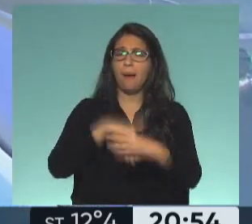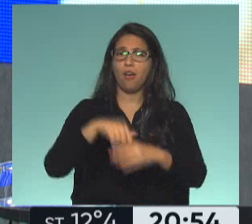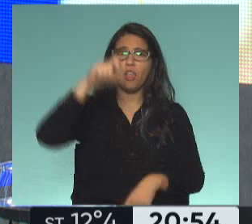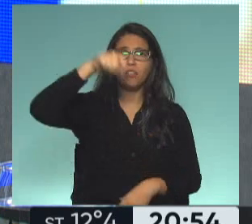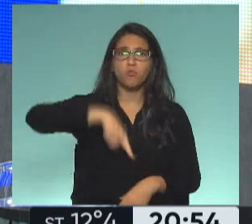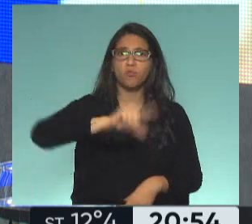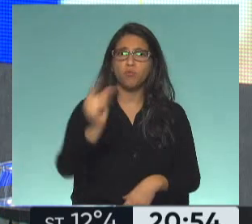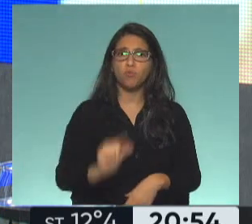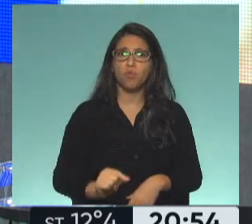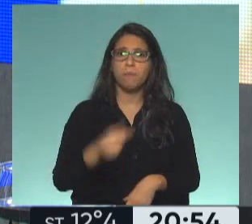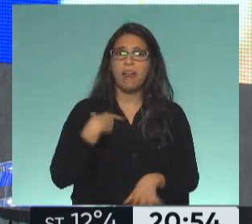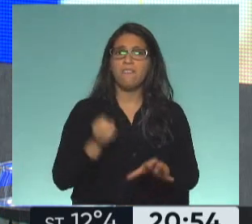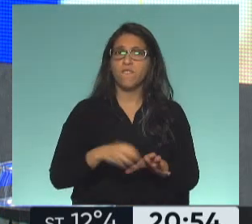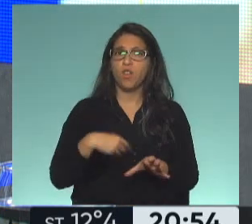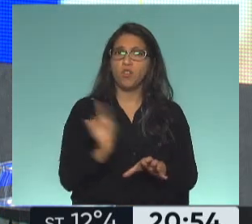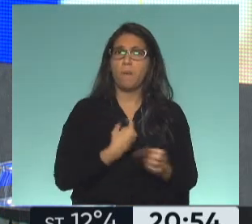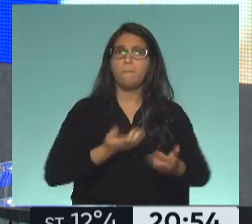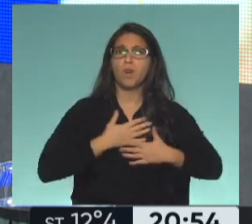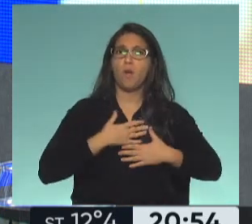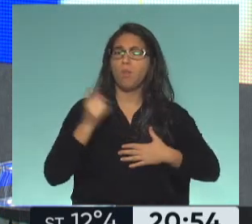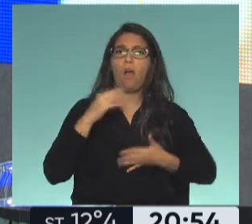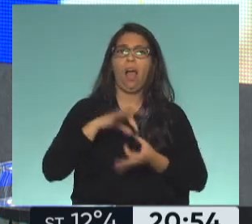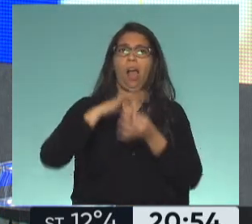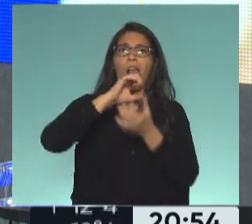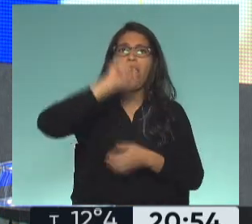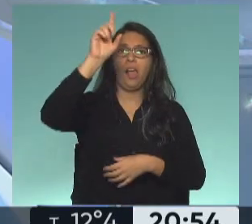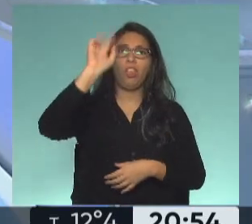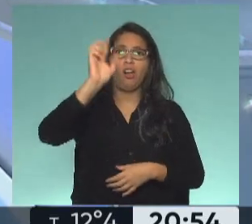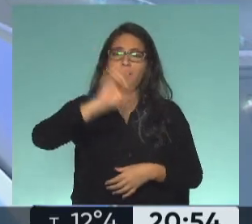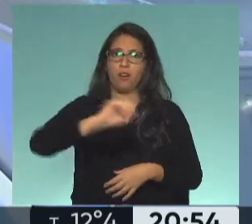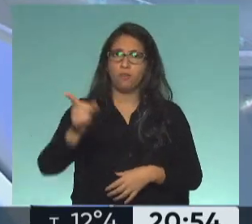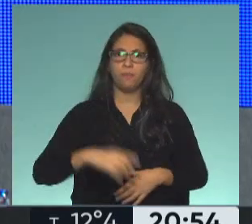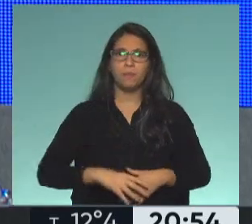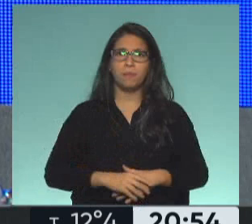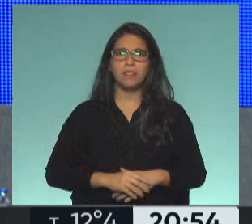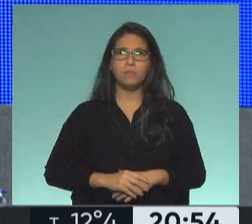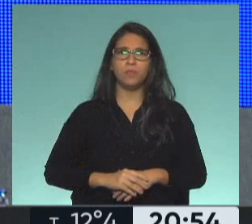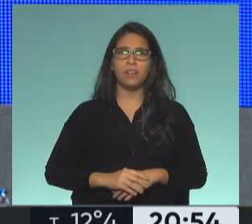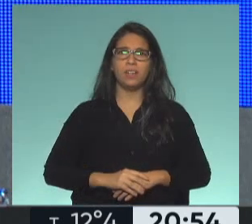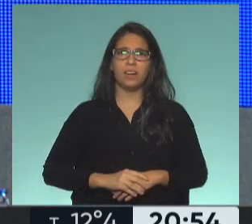sur para tener un fondeo propio y no andar dependiendo del dólar? En esa reunión de Mar del Plata,